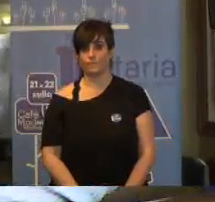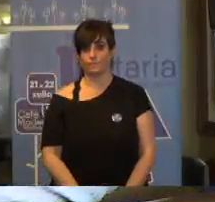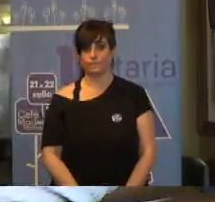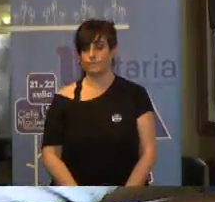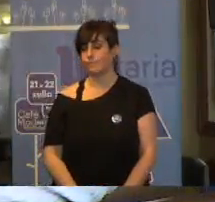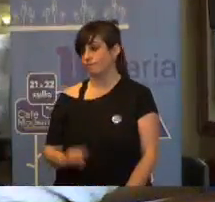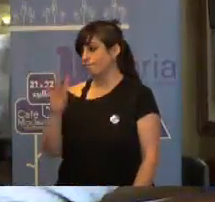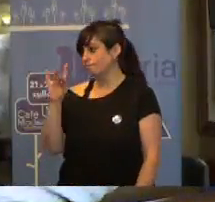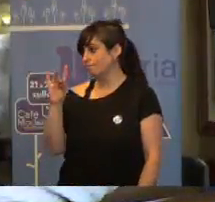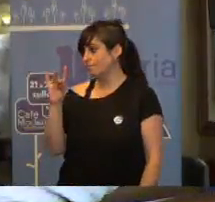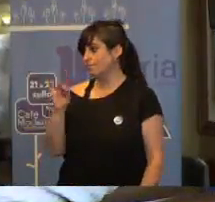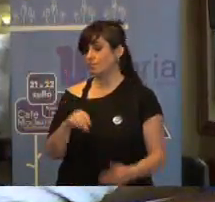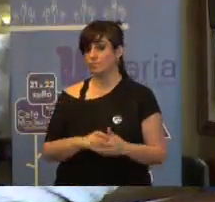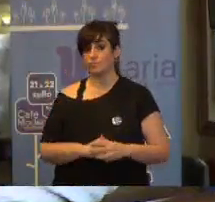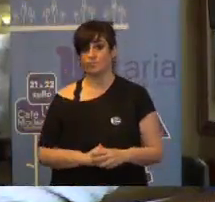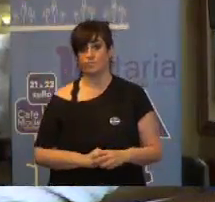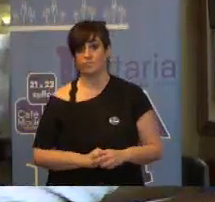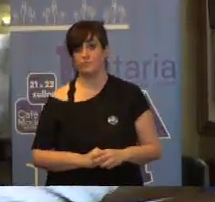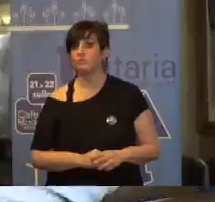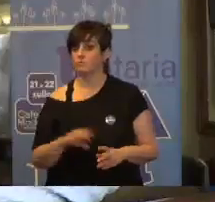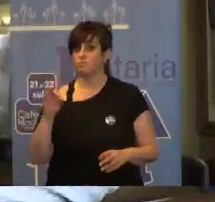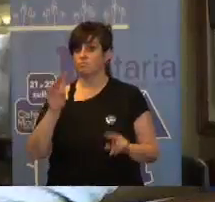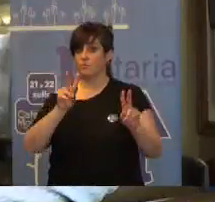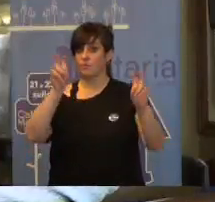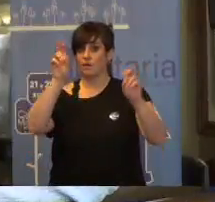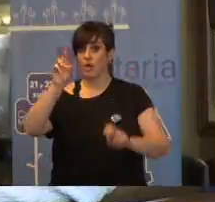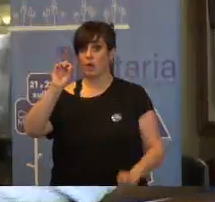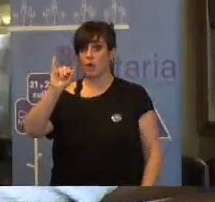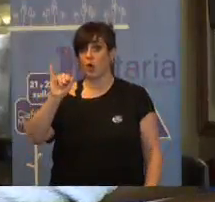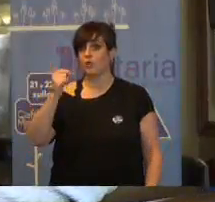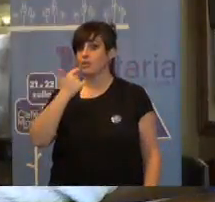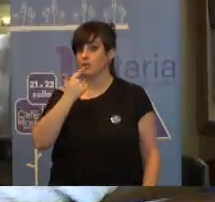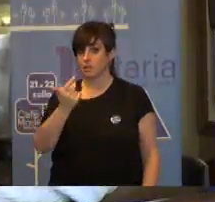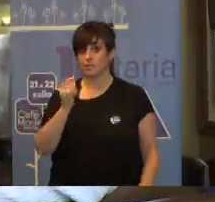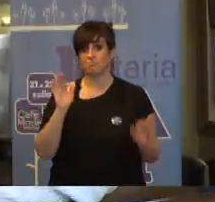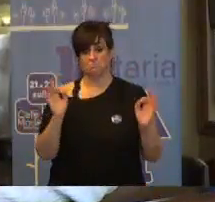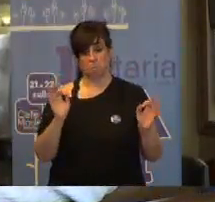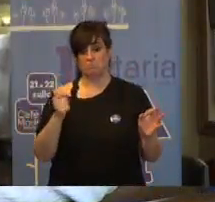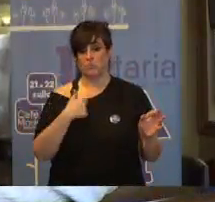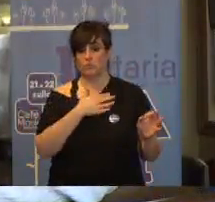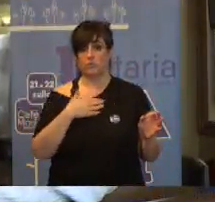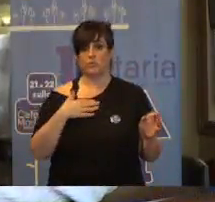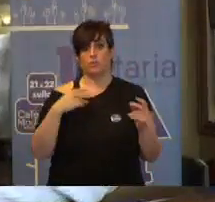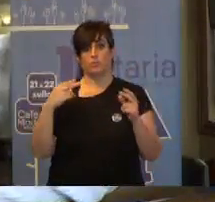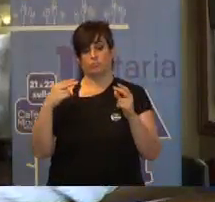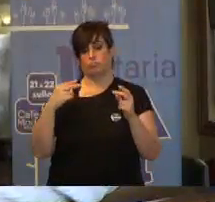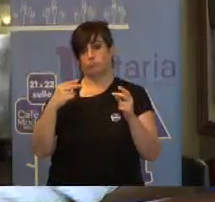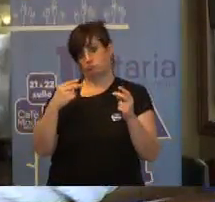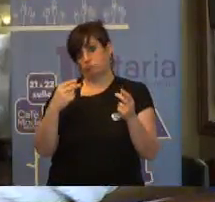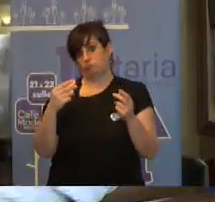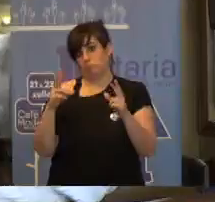Sí, bueno, sobre o que di Roy, pero bueno, eso, que gústame que falemos todos, eu tamén concordo contigo,